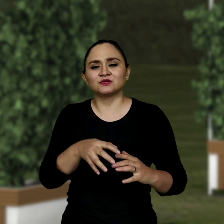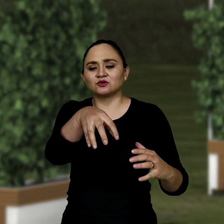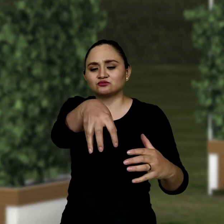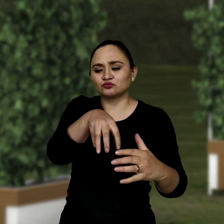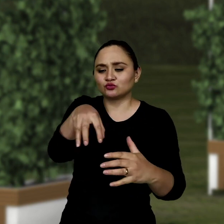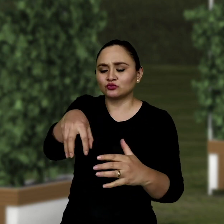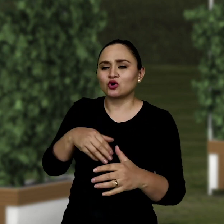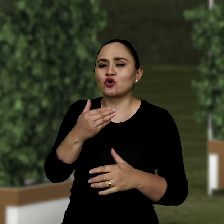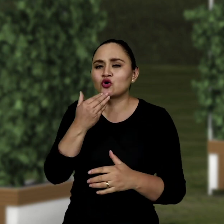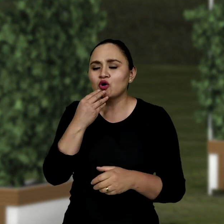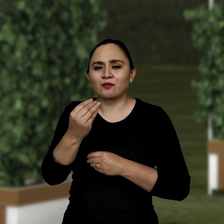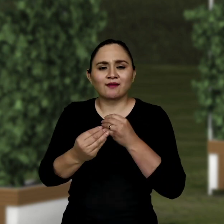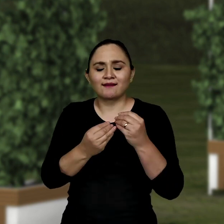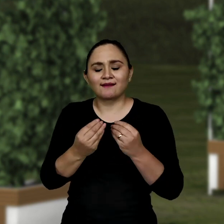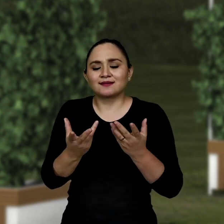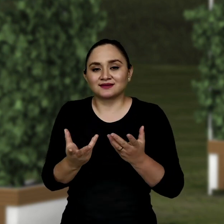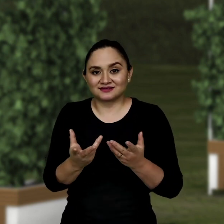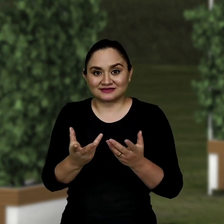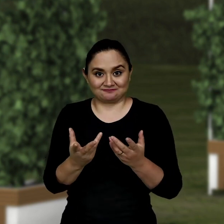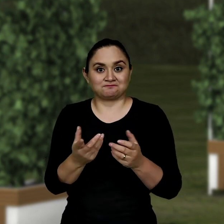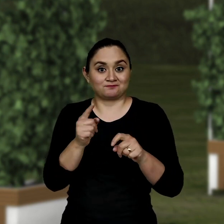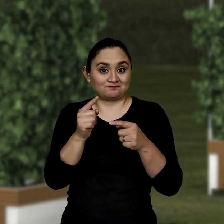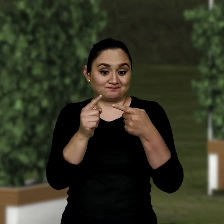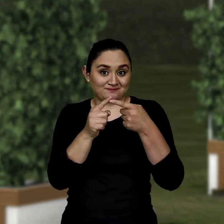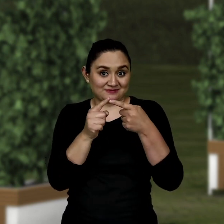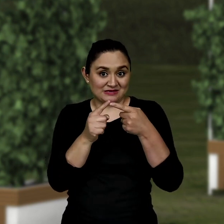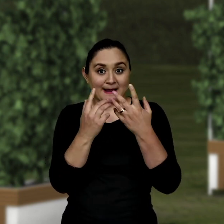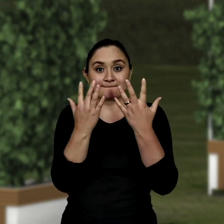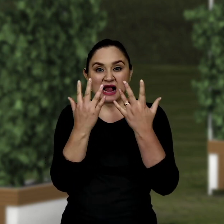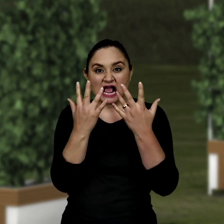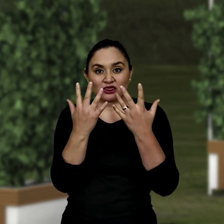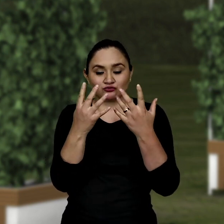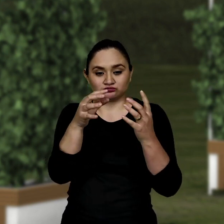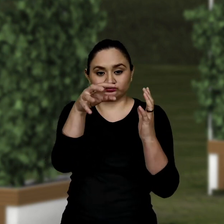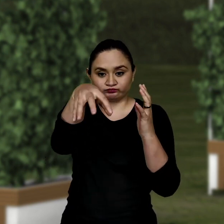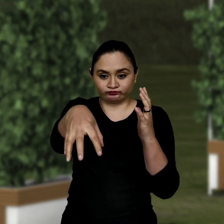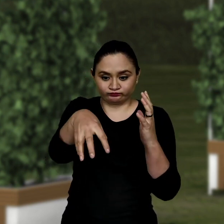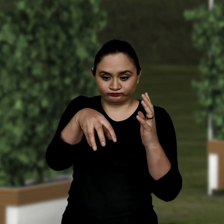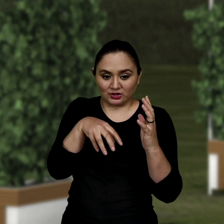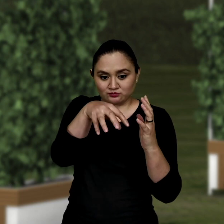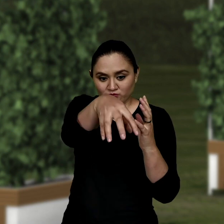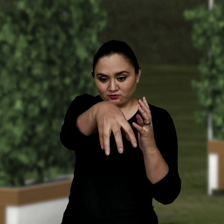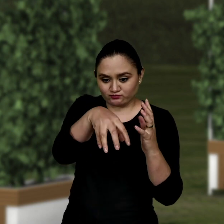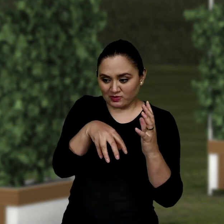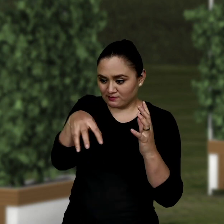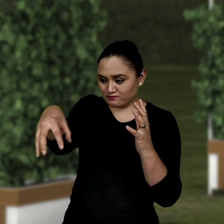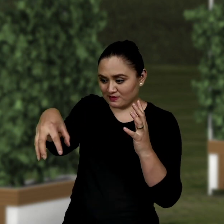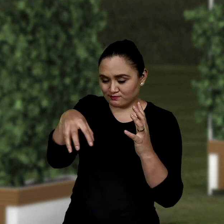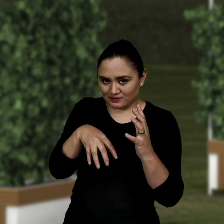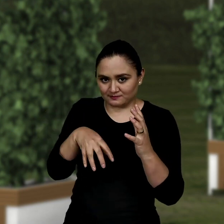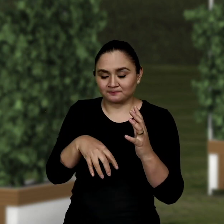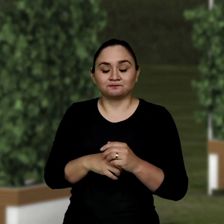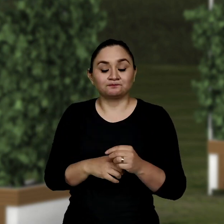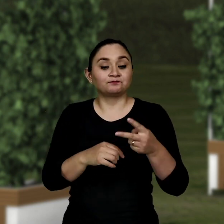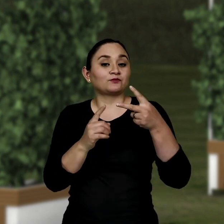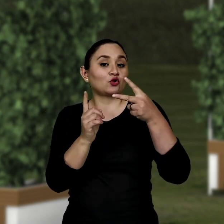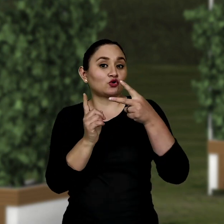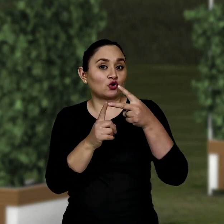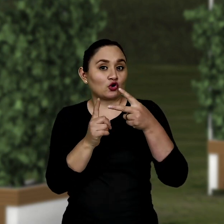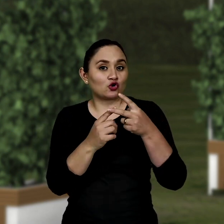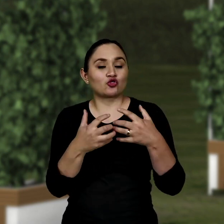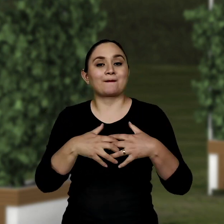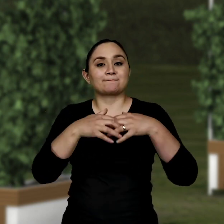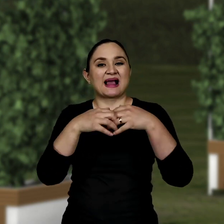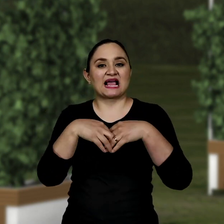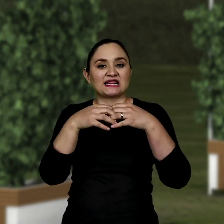o mecanizada como es utilizando maquinaria compleja. Además, la cosecha debe realizarse durante las